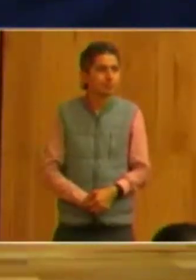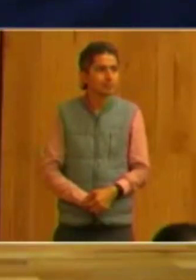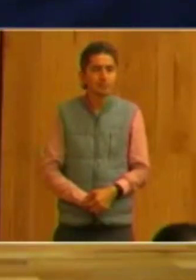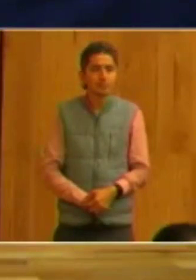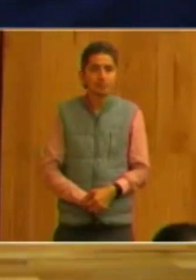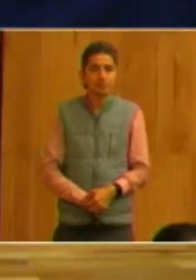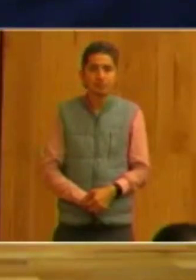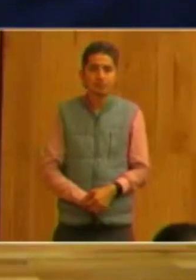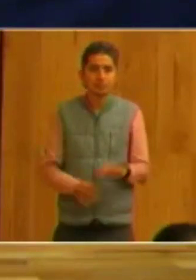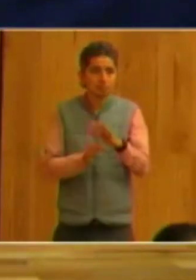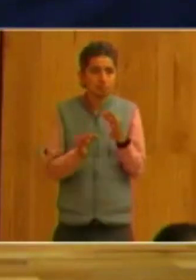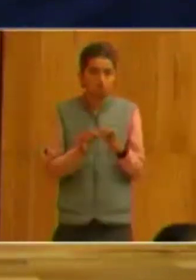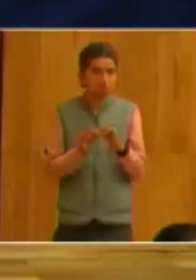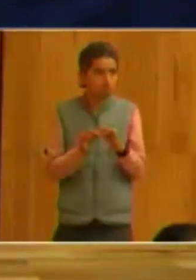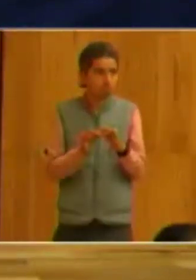¿Alguien más?